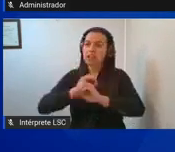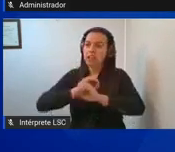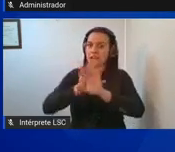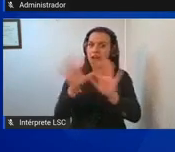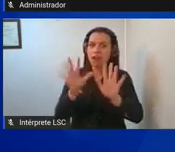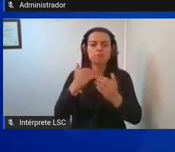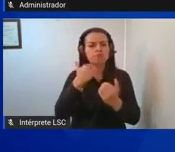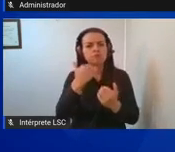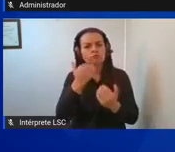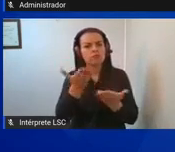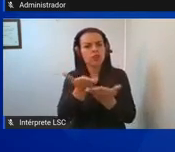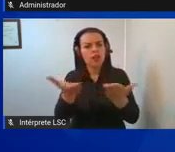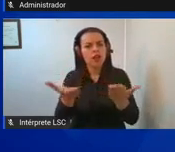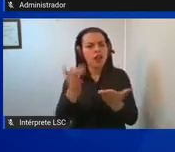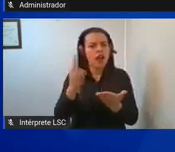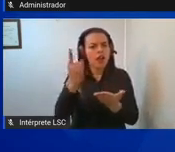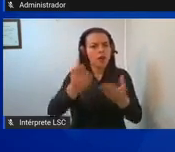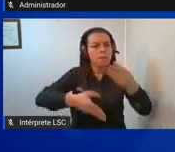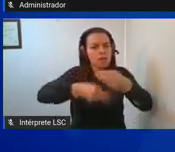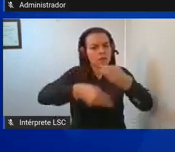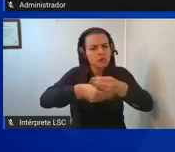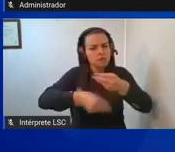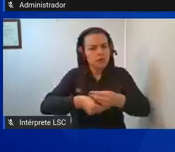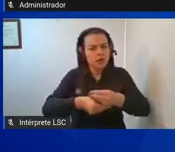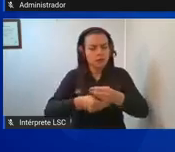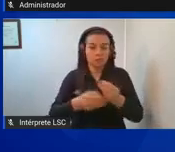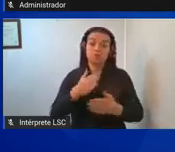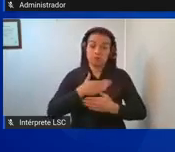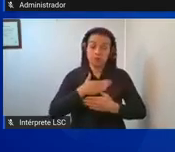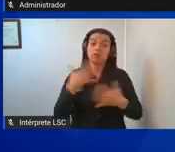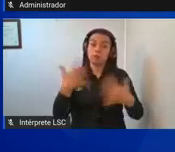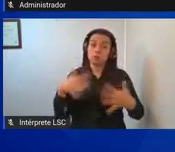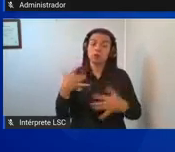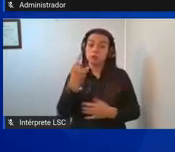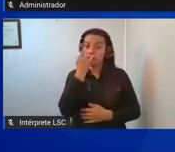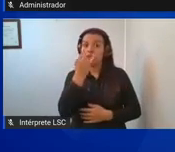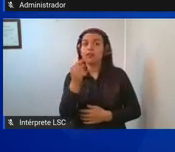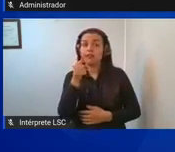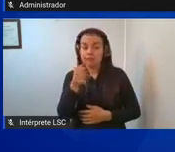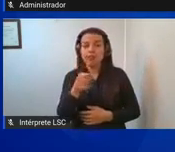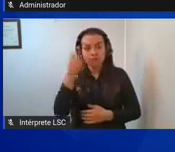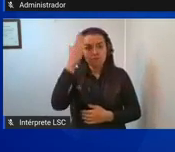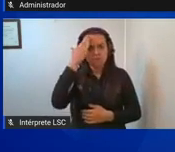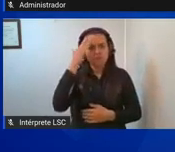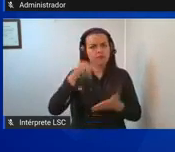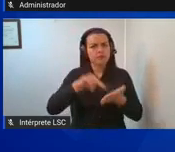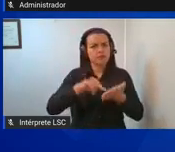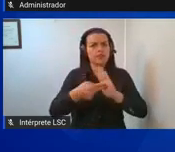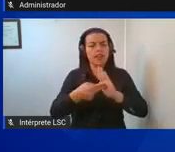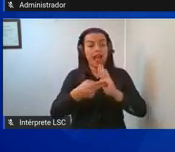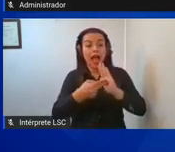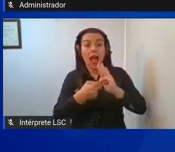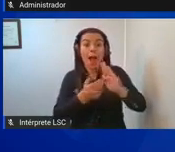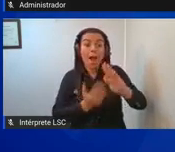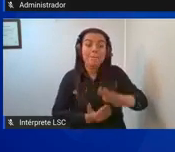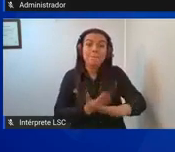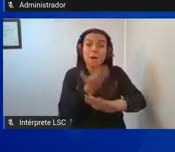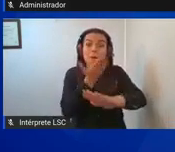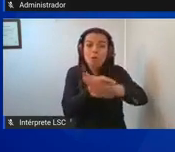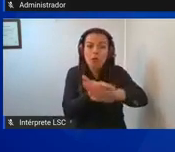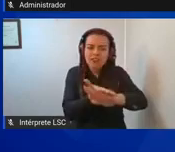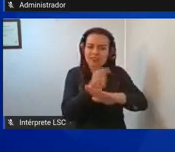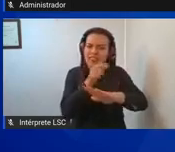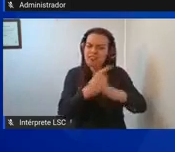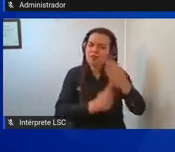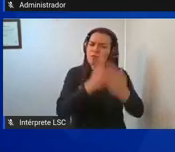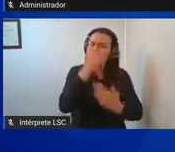tengan algo que adicionar, pero digamos que nos parece muy interesante que se haya pensado desde la propuesta inicial y desde el origen del proyecto de